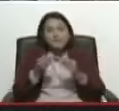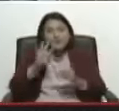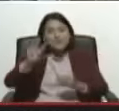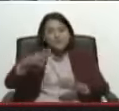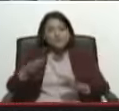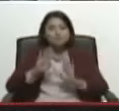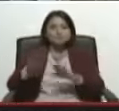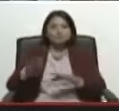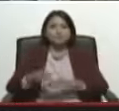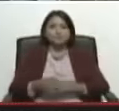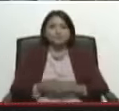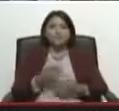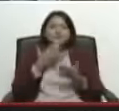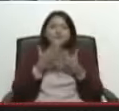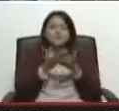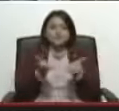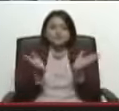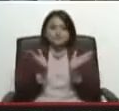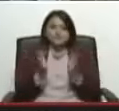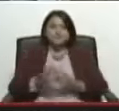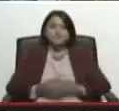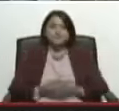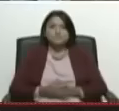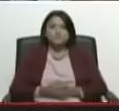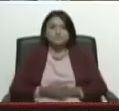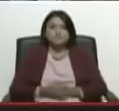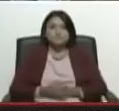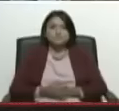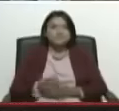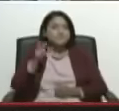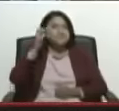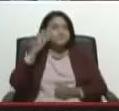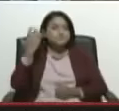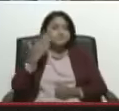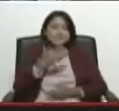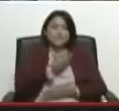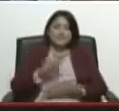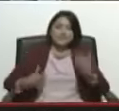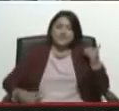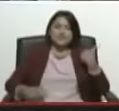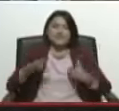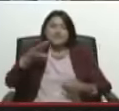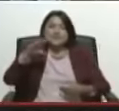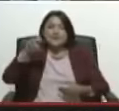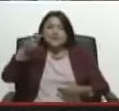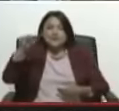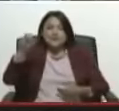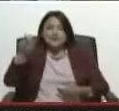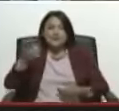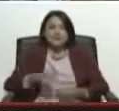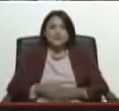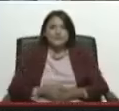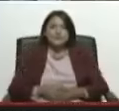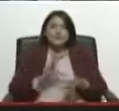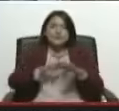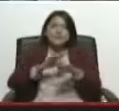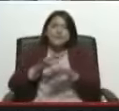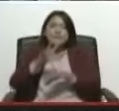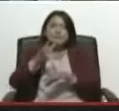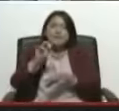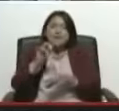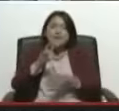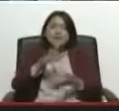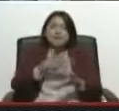Esequibo. Muchas gracias a todos. Bien, acabamos de escuchar las palabras del presidente del Consejo Nacional Electoral, anunciado que más de